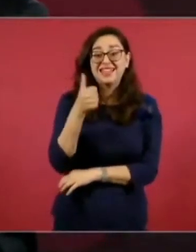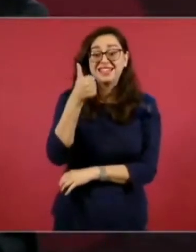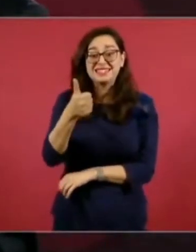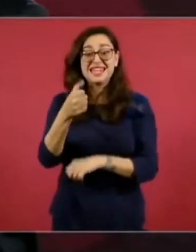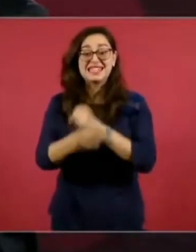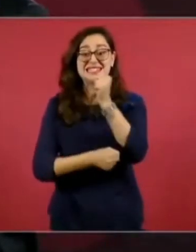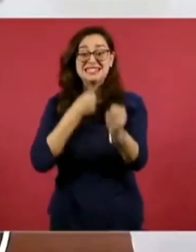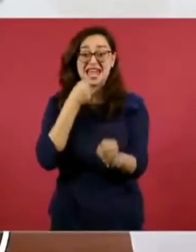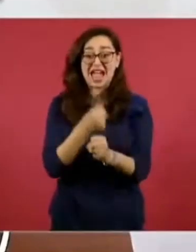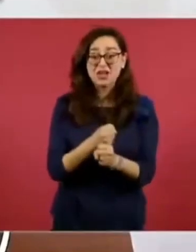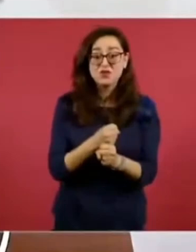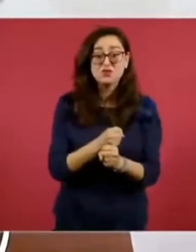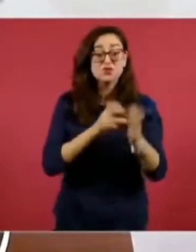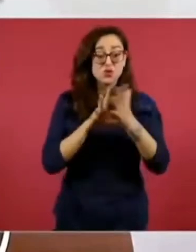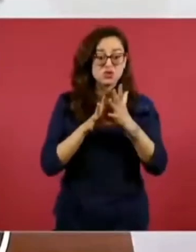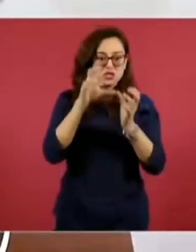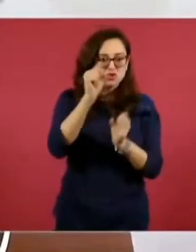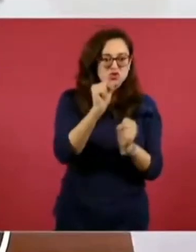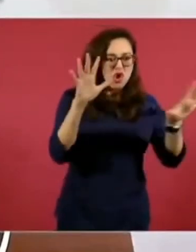varones del dinero